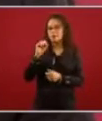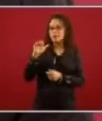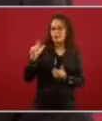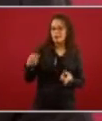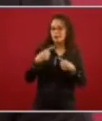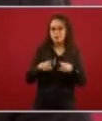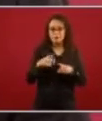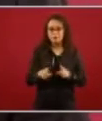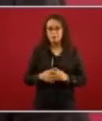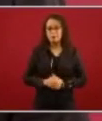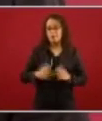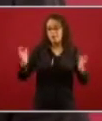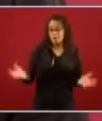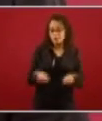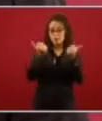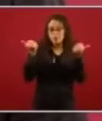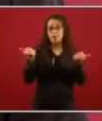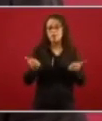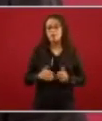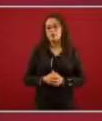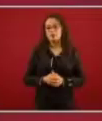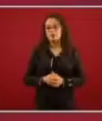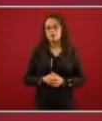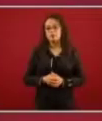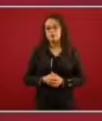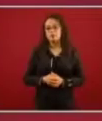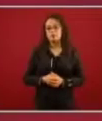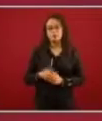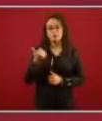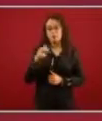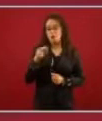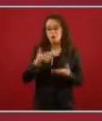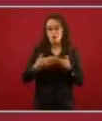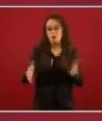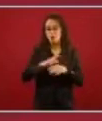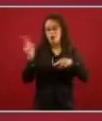salvamentos, rescates. Ya no.